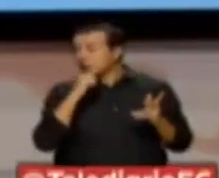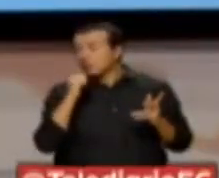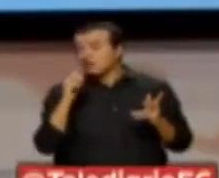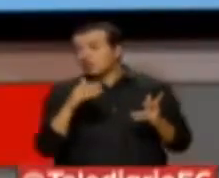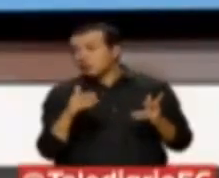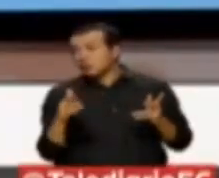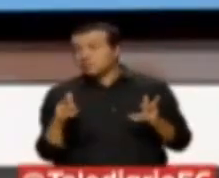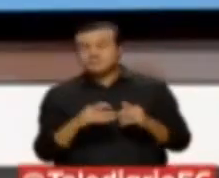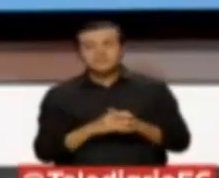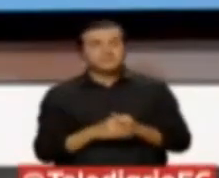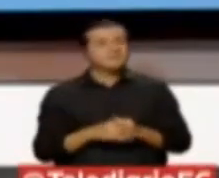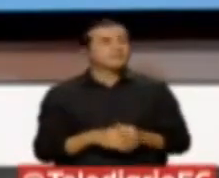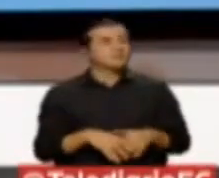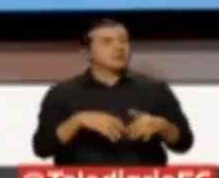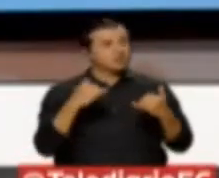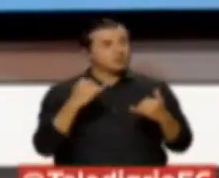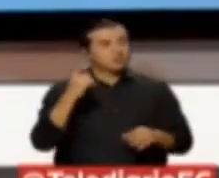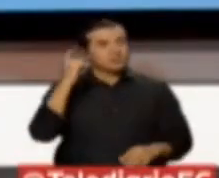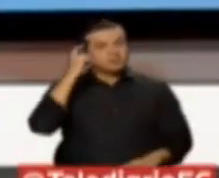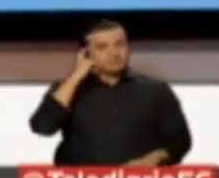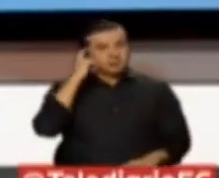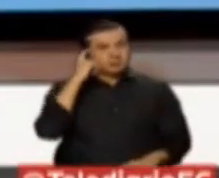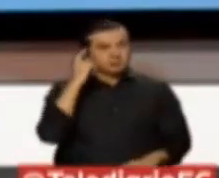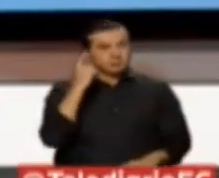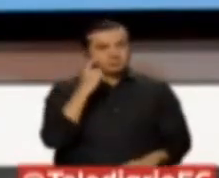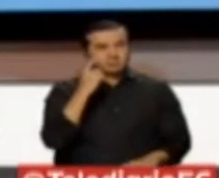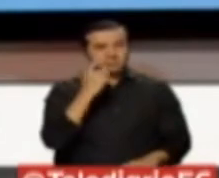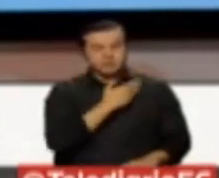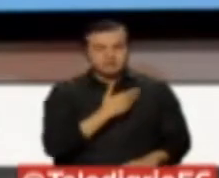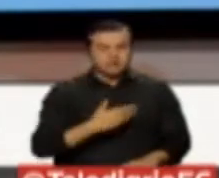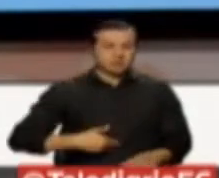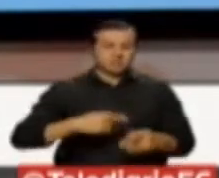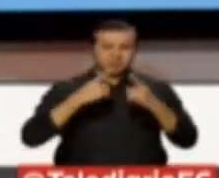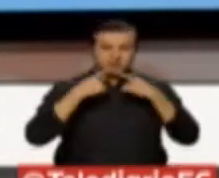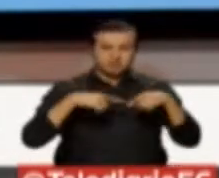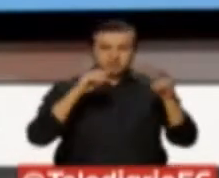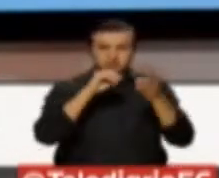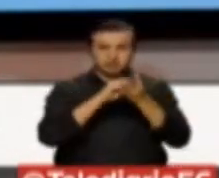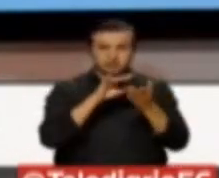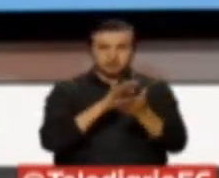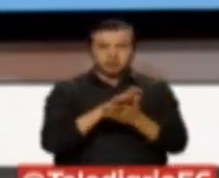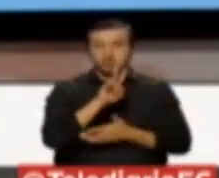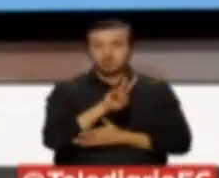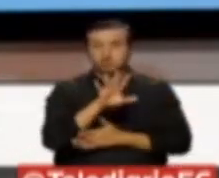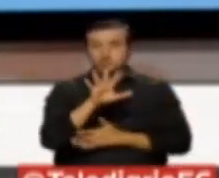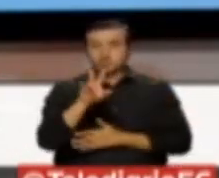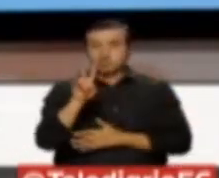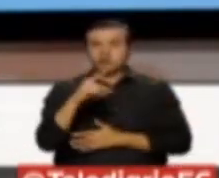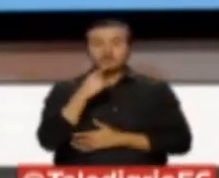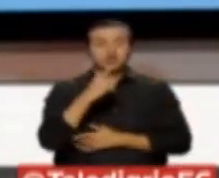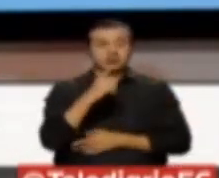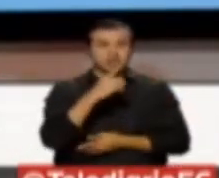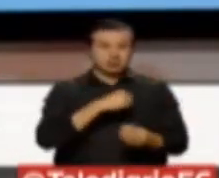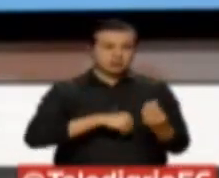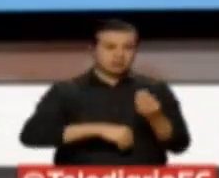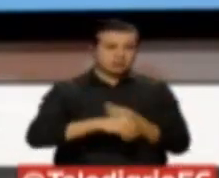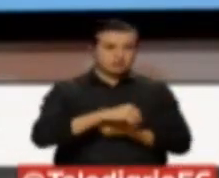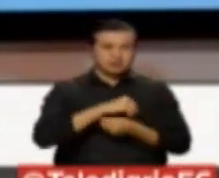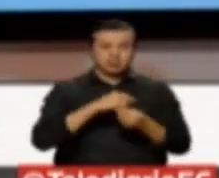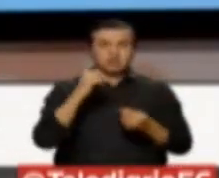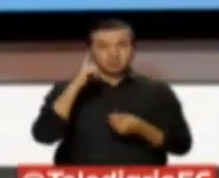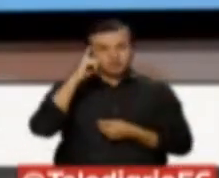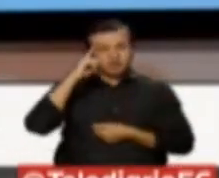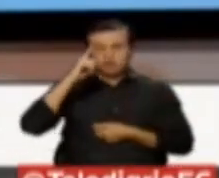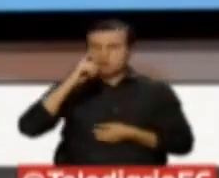que ahora que el decreto 252 decreto presidencial 252 considera las inversiones como política